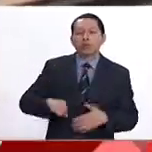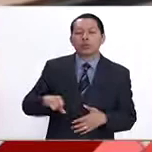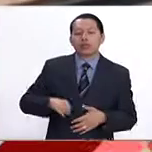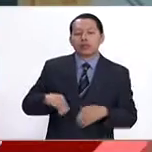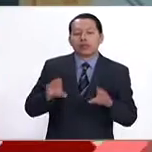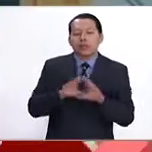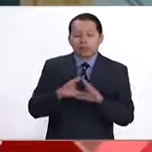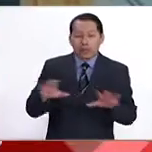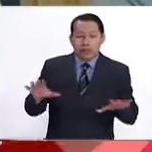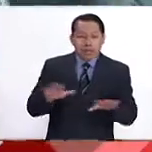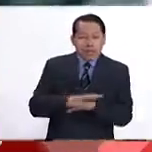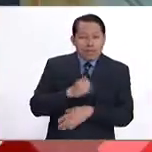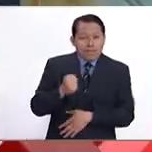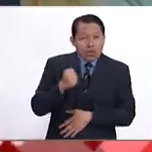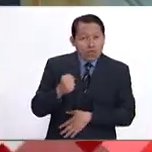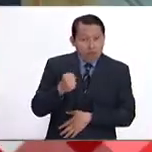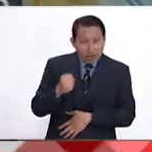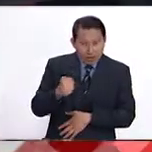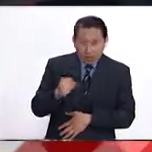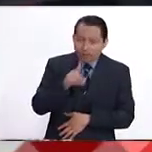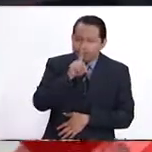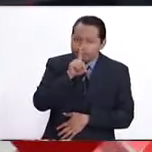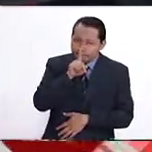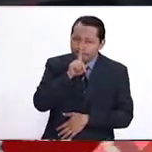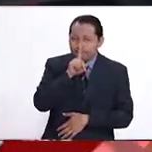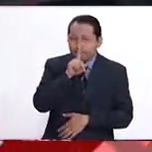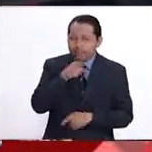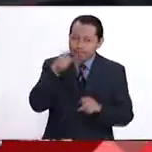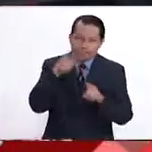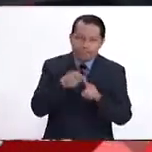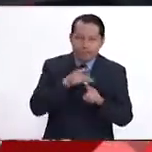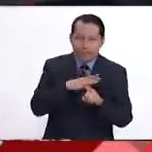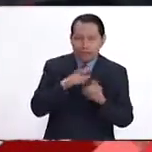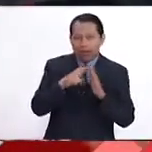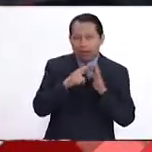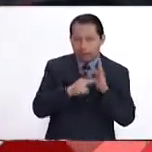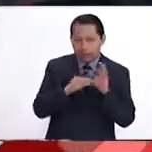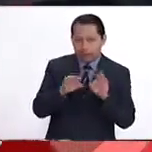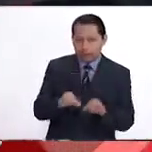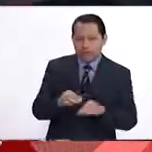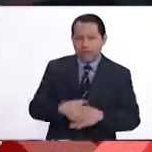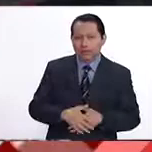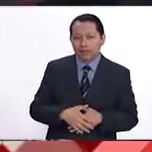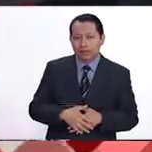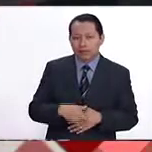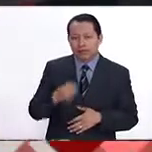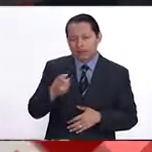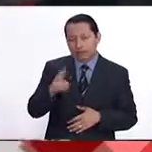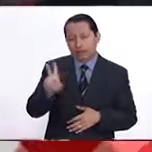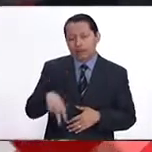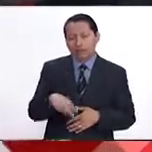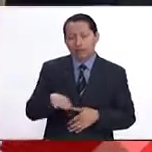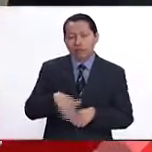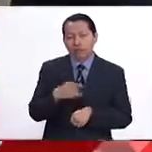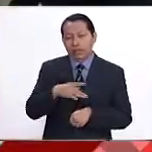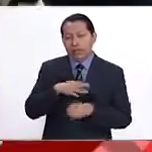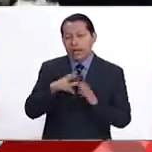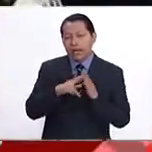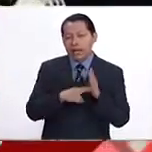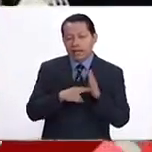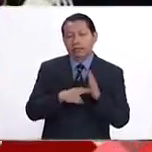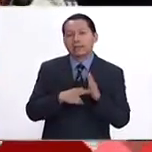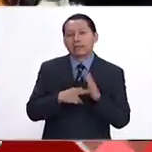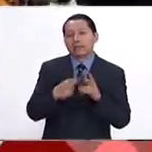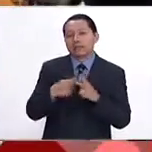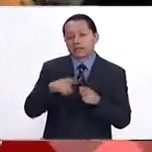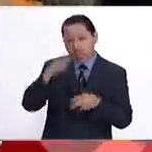se modifique, en particular las reglas de origen. Y es cierto, porque las reglas de origen es